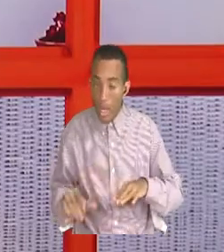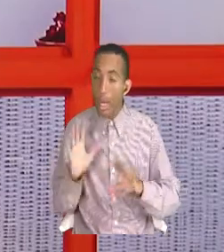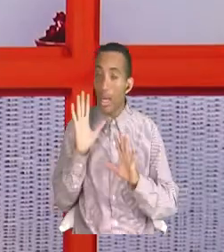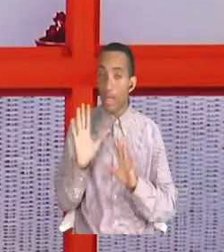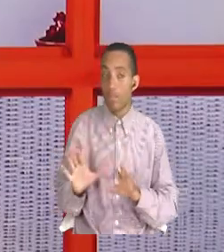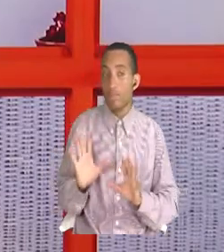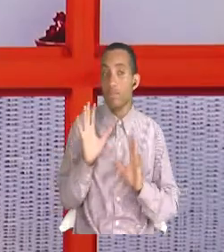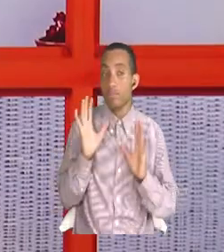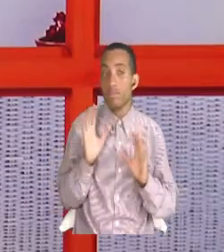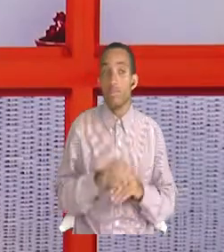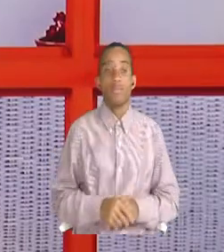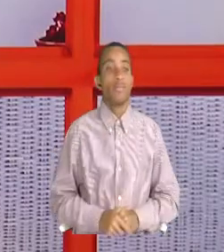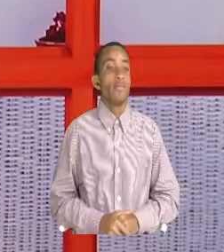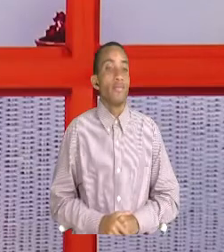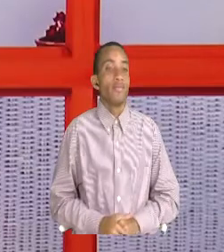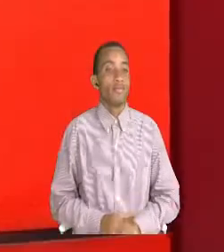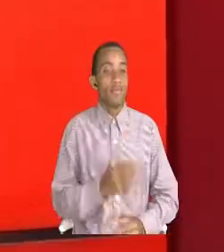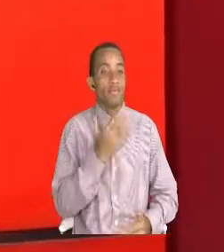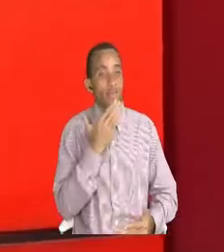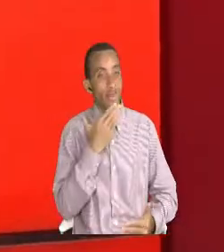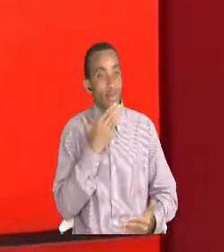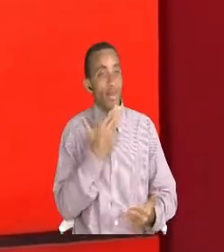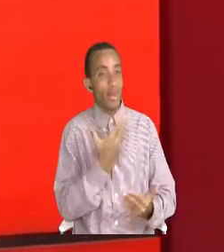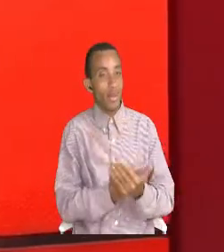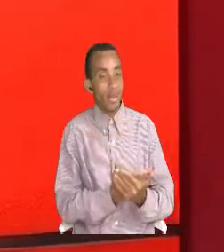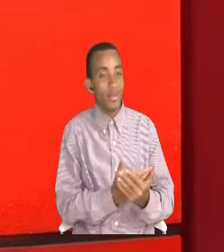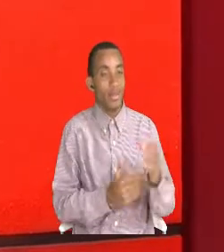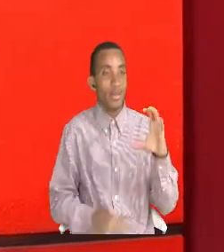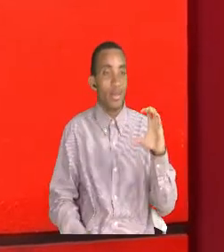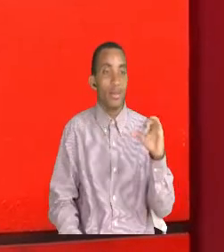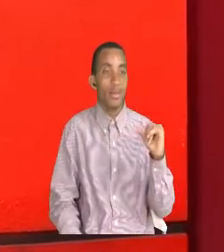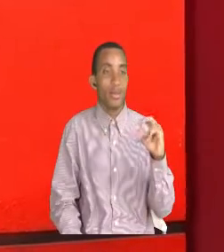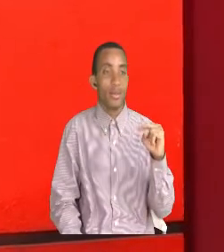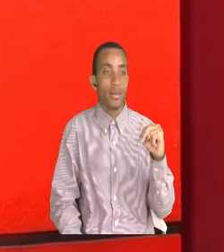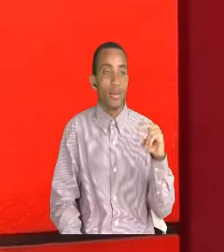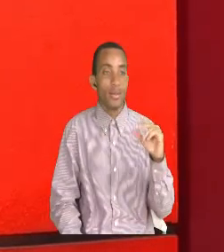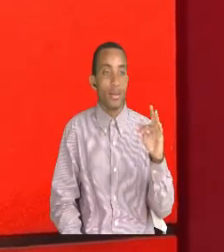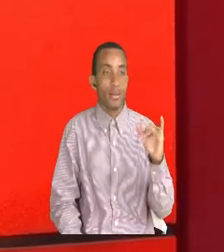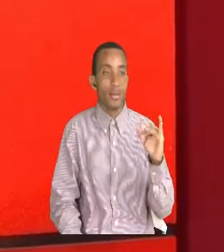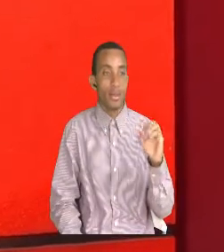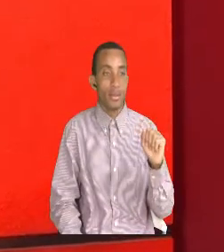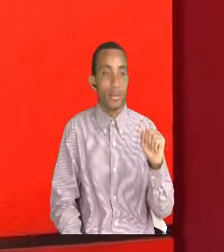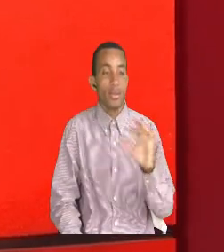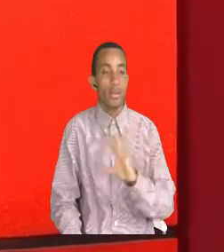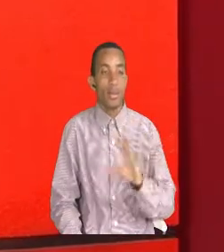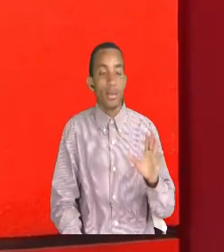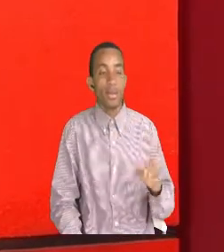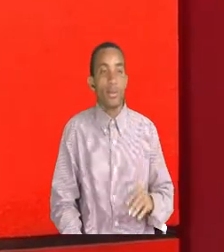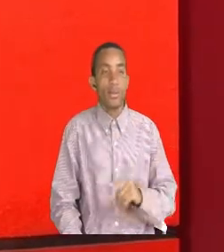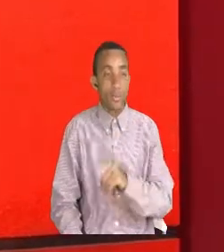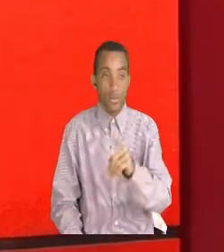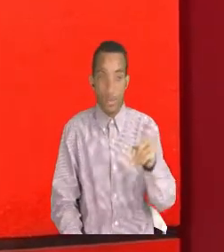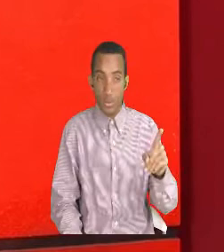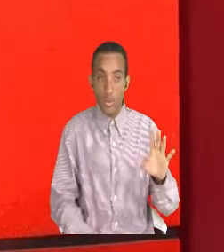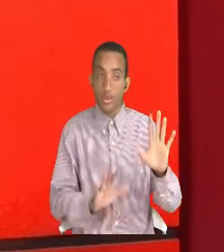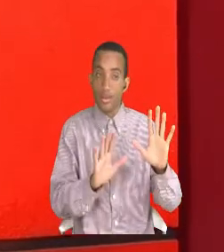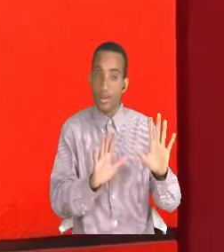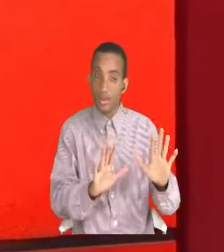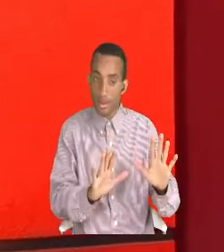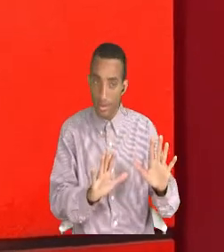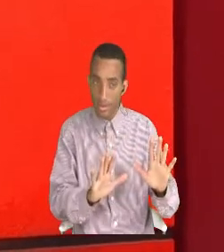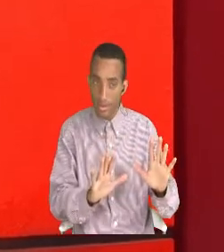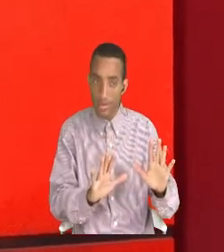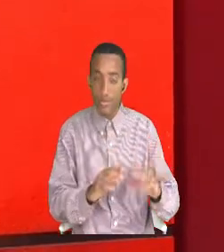figura. Bueno, muchísimas gracias, Cintia, por estar siempre ahí dispuesta a responder las preguntas que tienen nuestros televidentes. Ustedes, quieticos ahí, no se